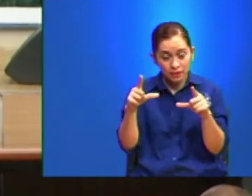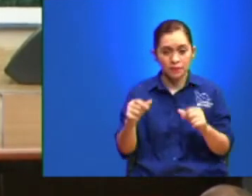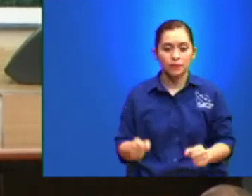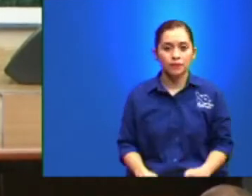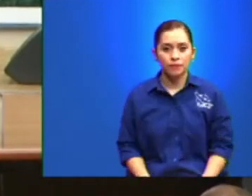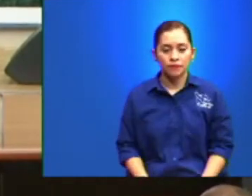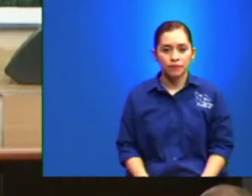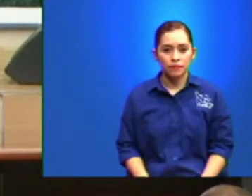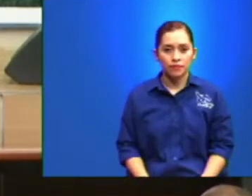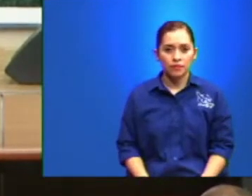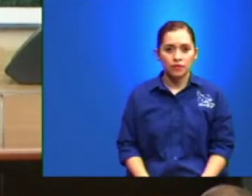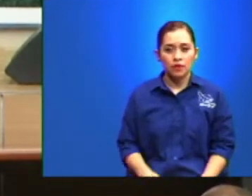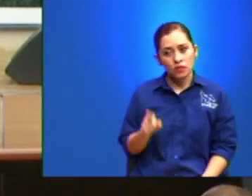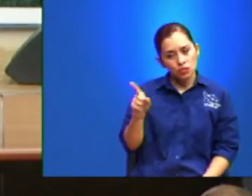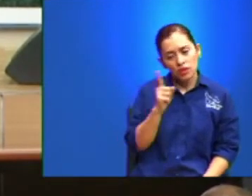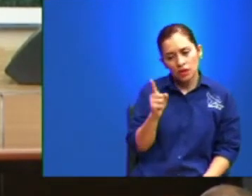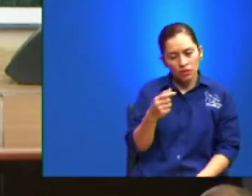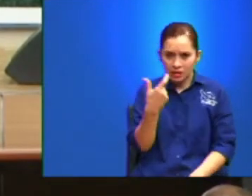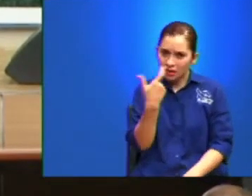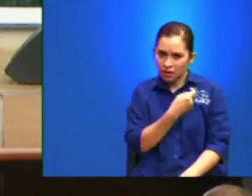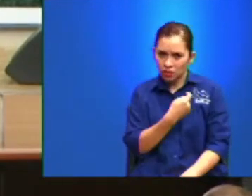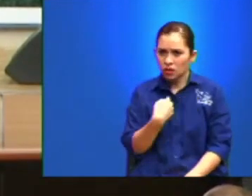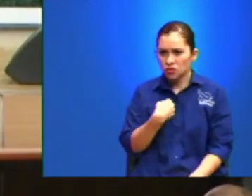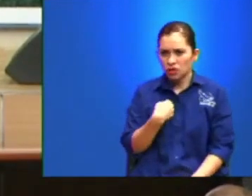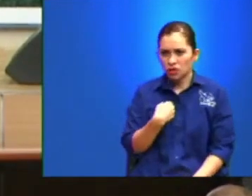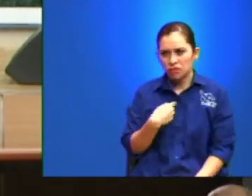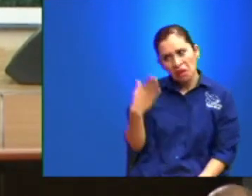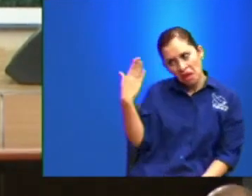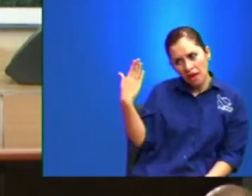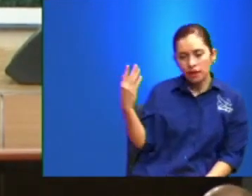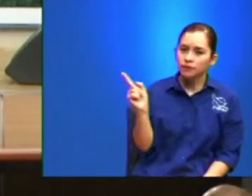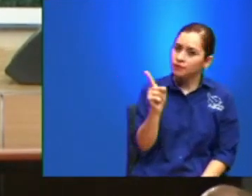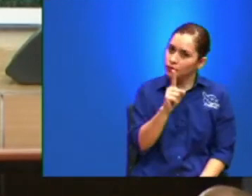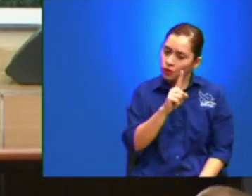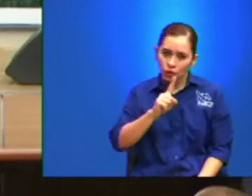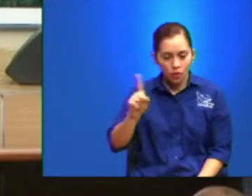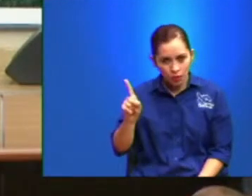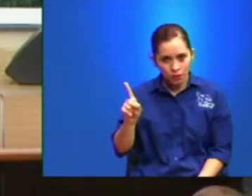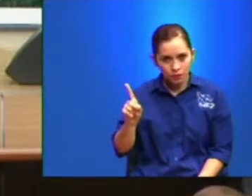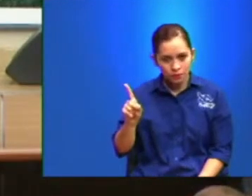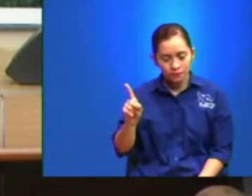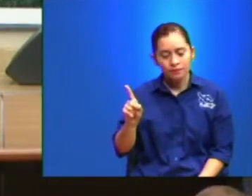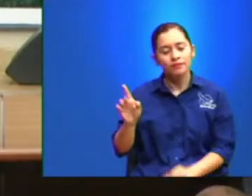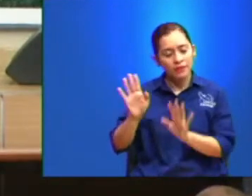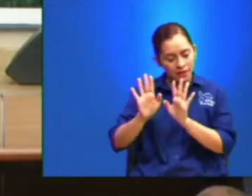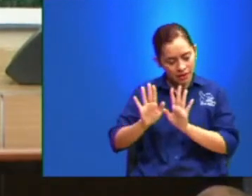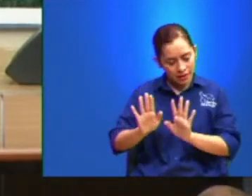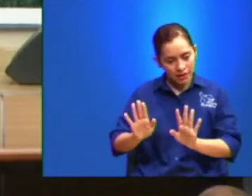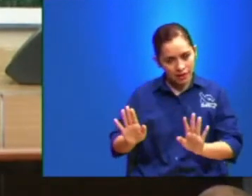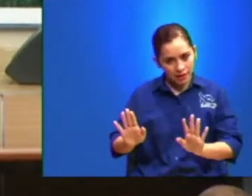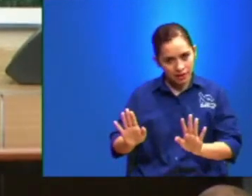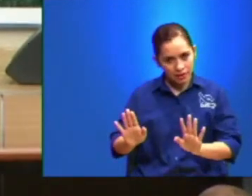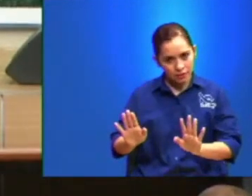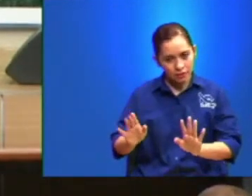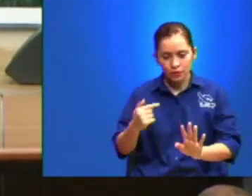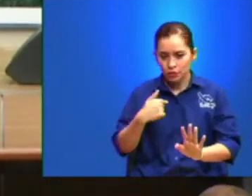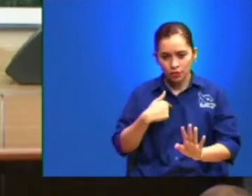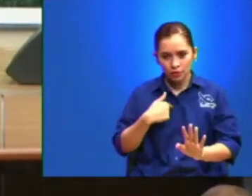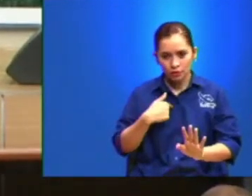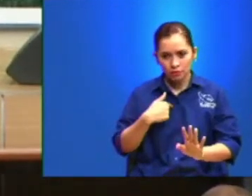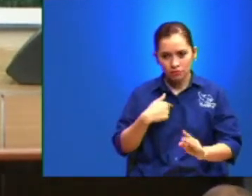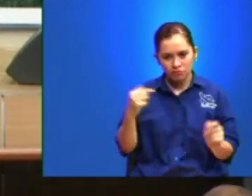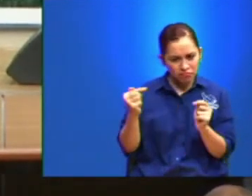porque no me pone a pelear con una granada que yo no creo en la vacuna que es del que la marca la vez hasta bueno pues y eso quiere creer yo no voy a poner a pelear